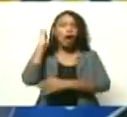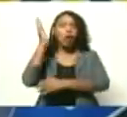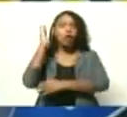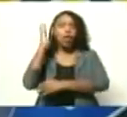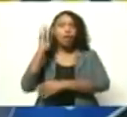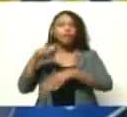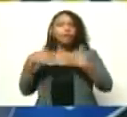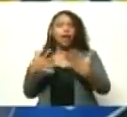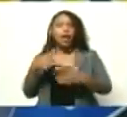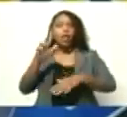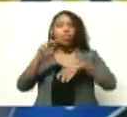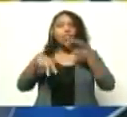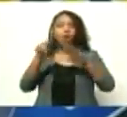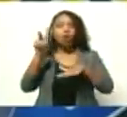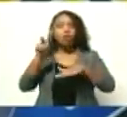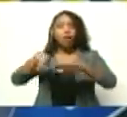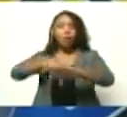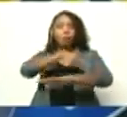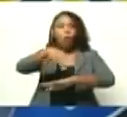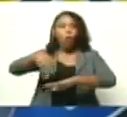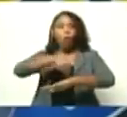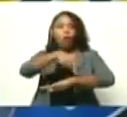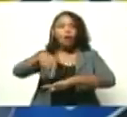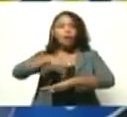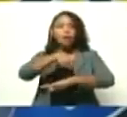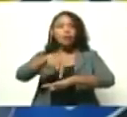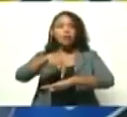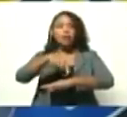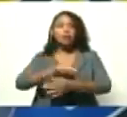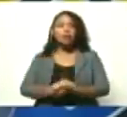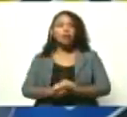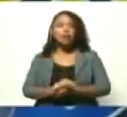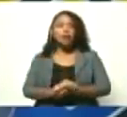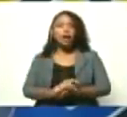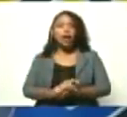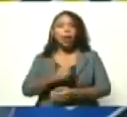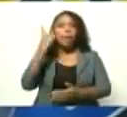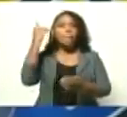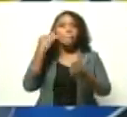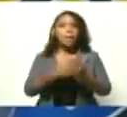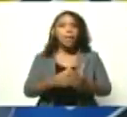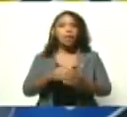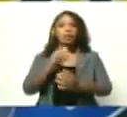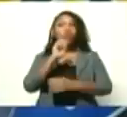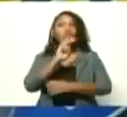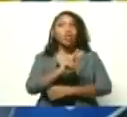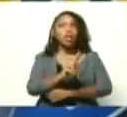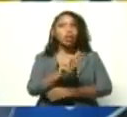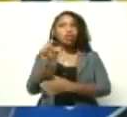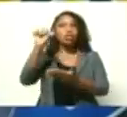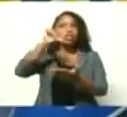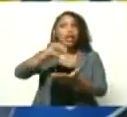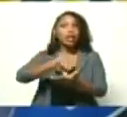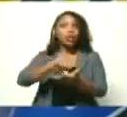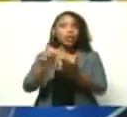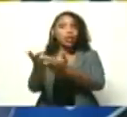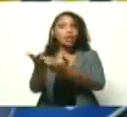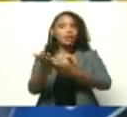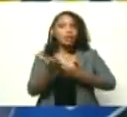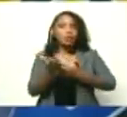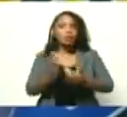de 12 horas en los 1.200 centros de